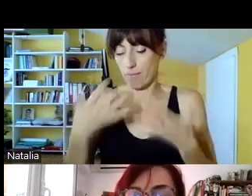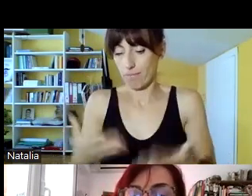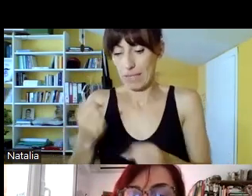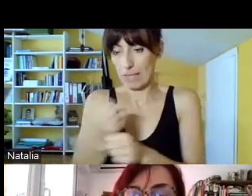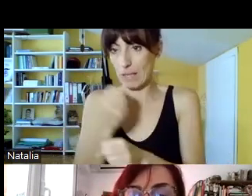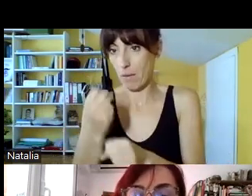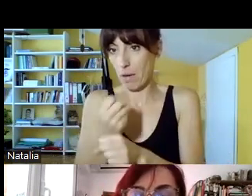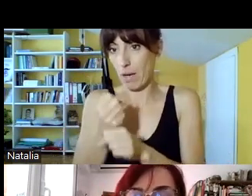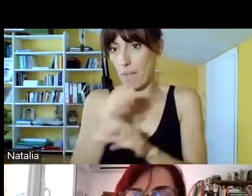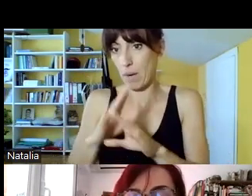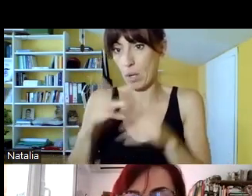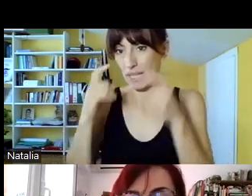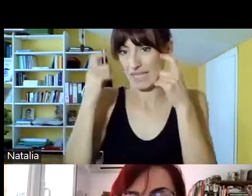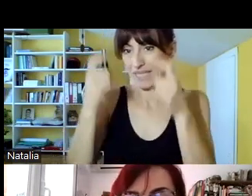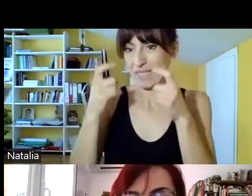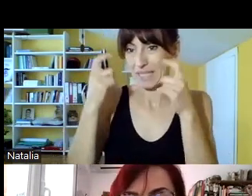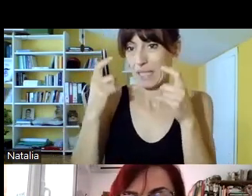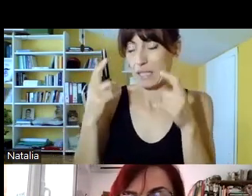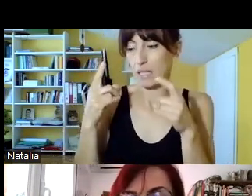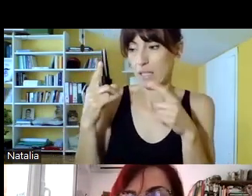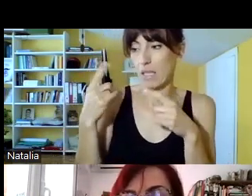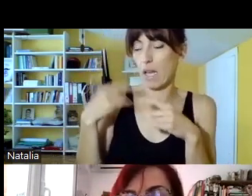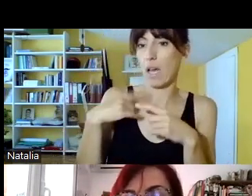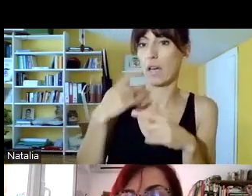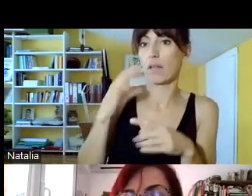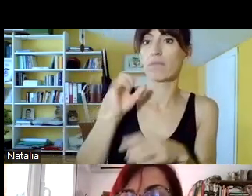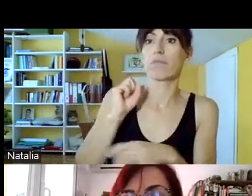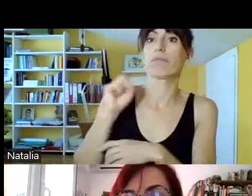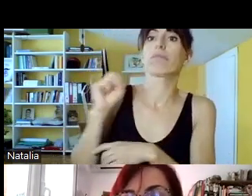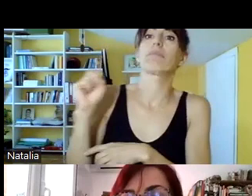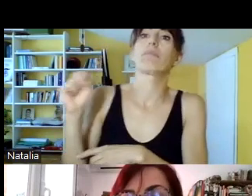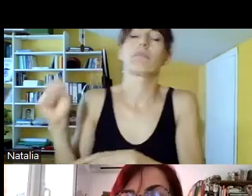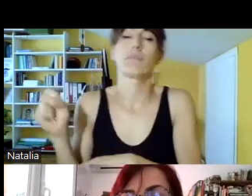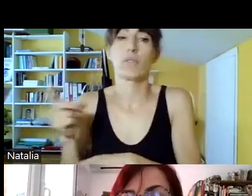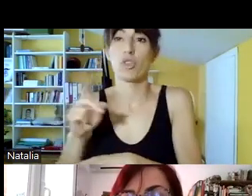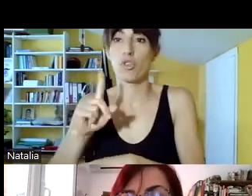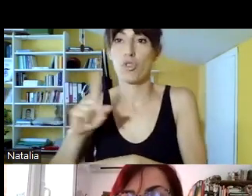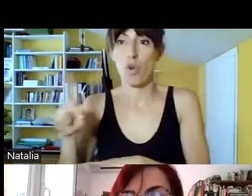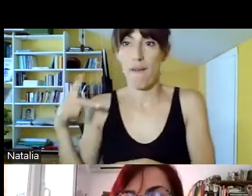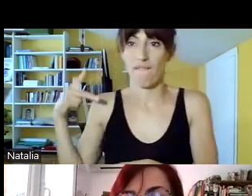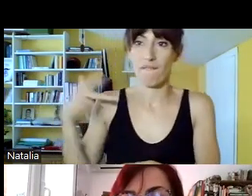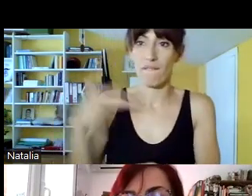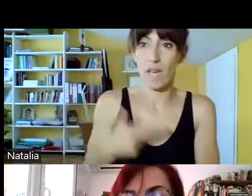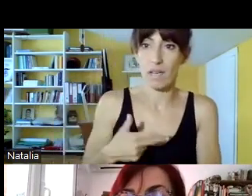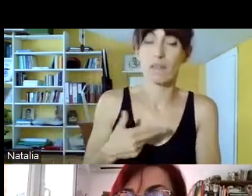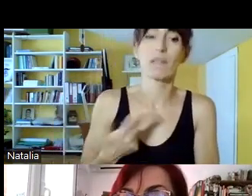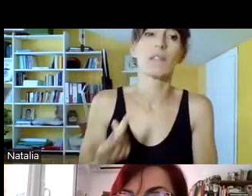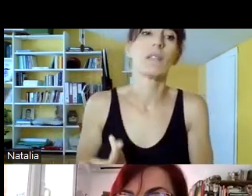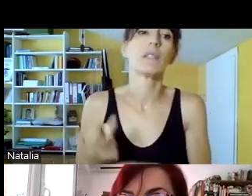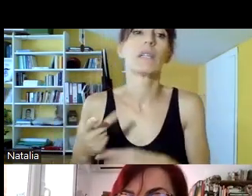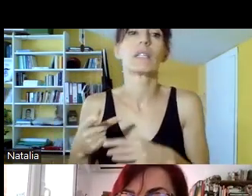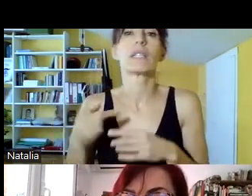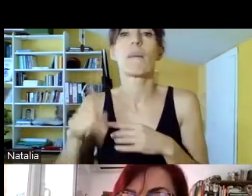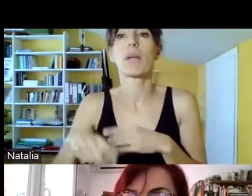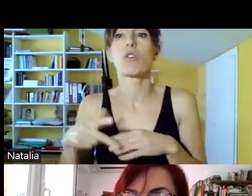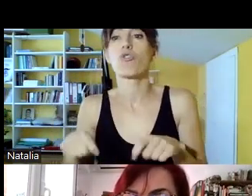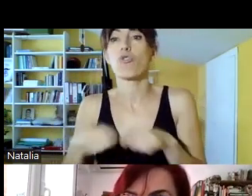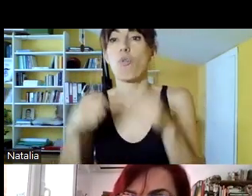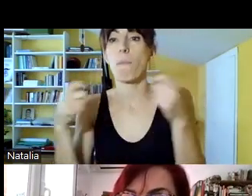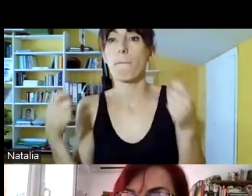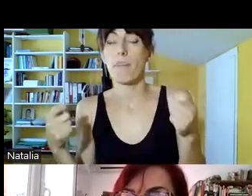filo, pero hay que intentar no dejarse llevar por ellas, como hay que romper